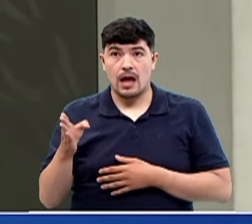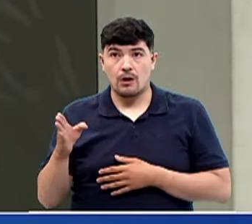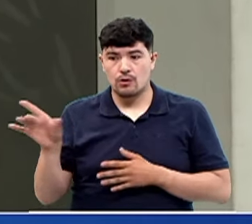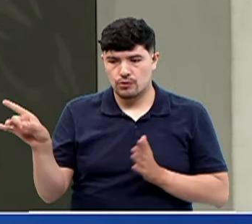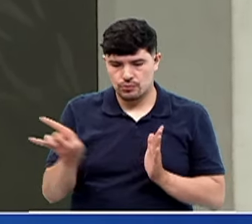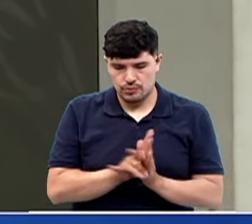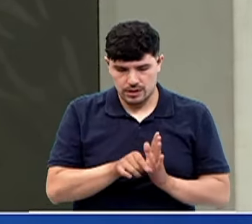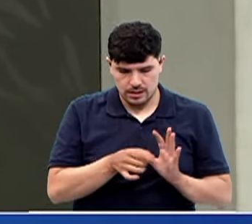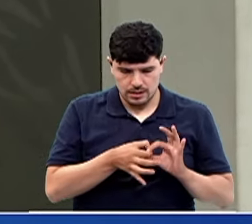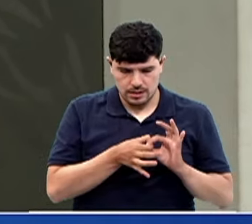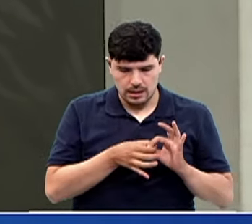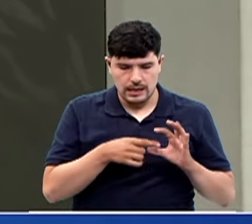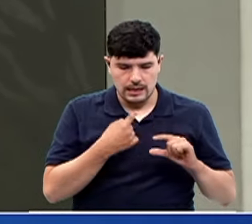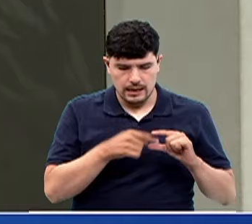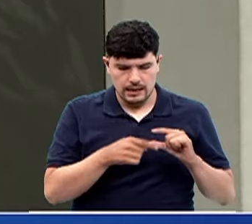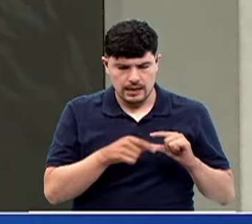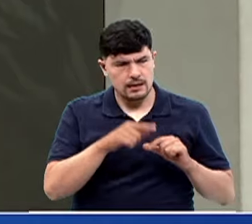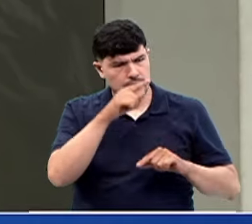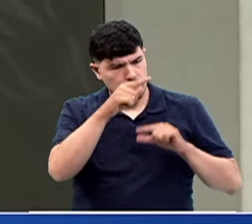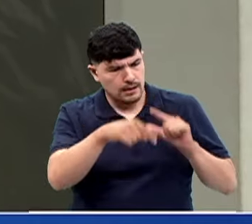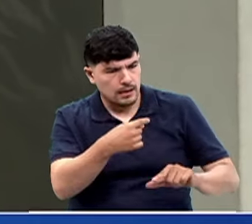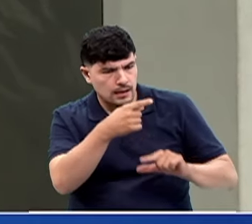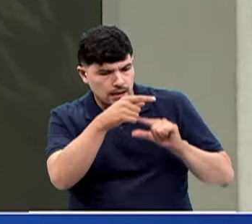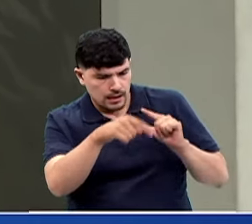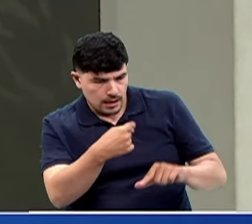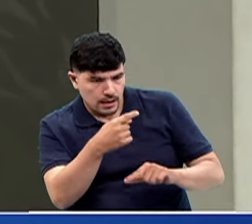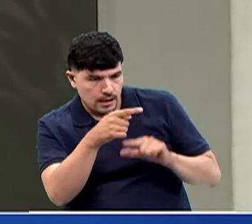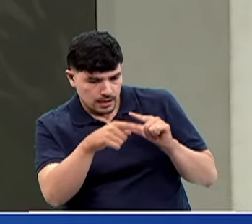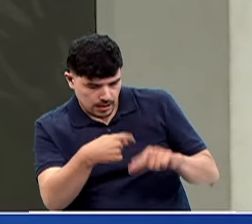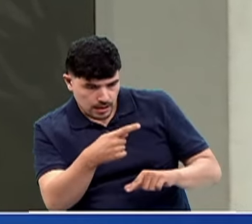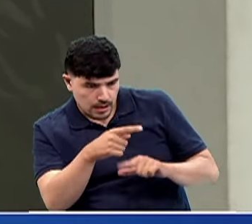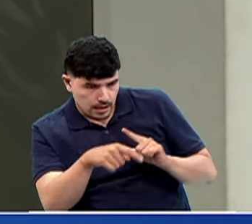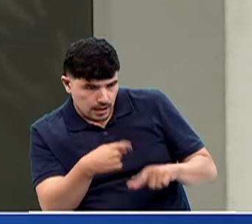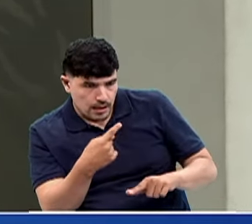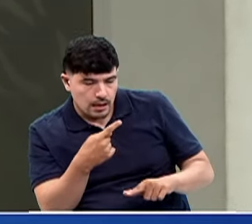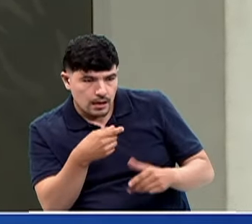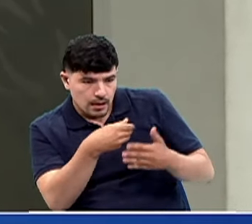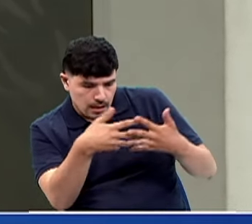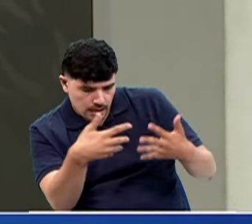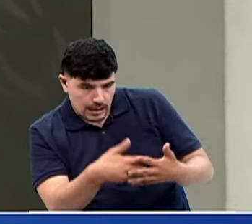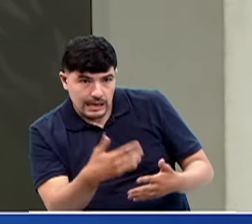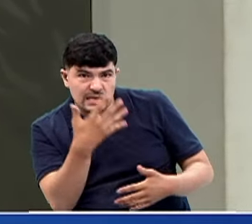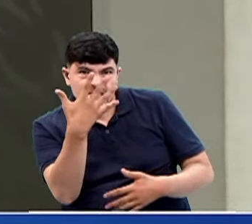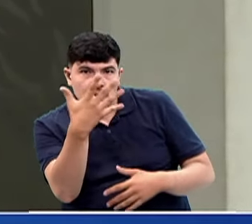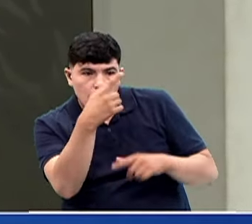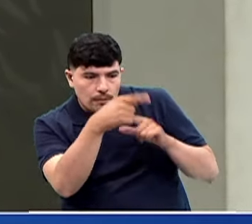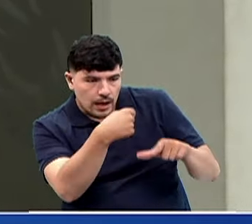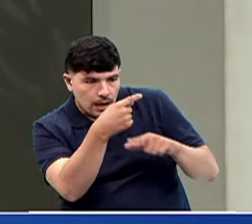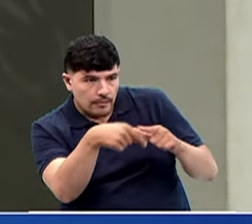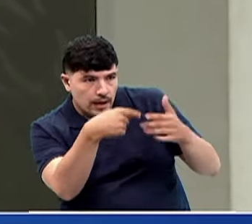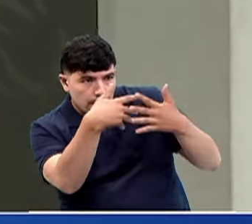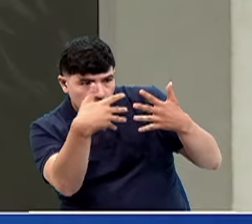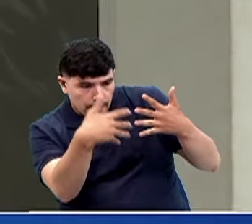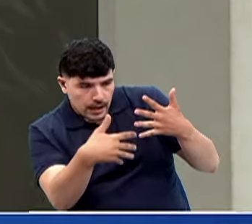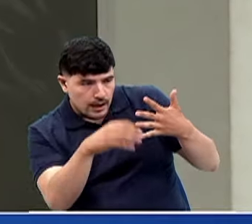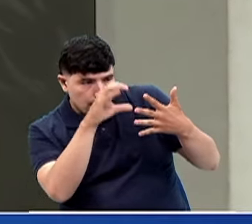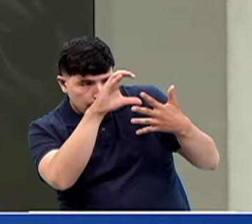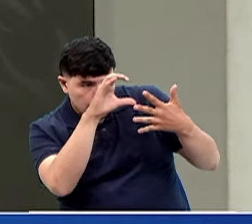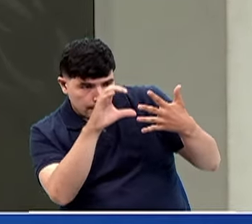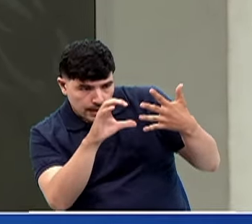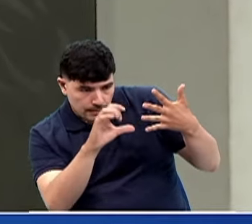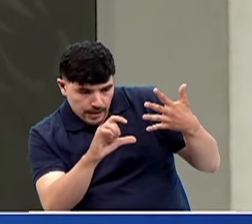al correo personal entonces me empezaron a llegar mensajes fueron cinco mensajes con continuos separados por